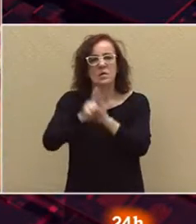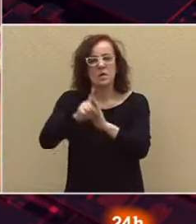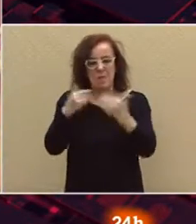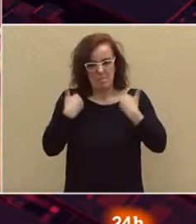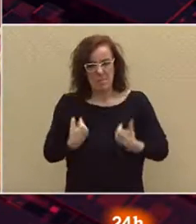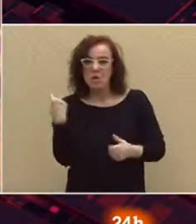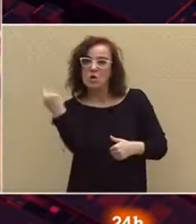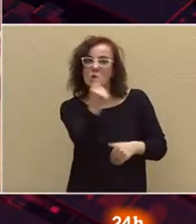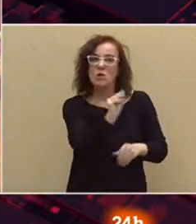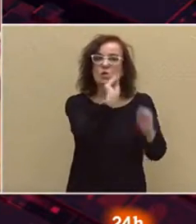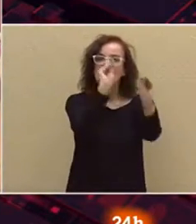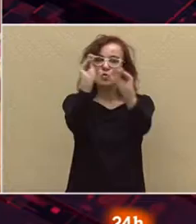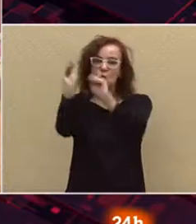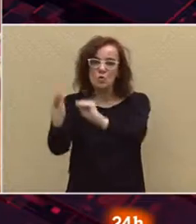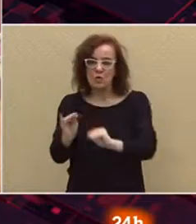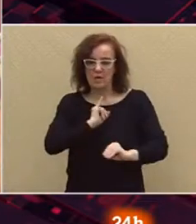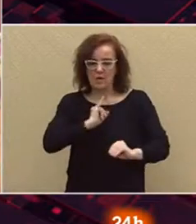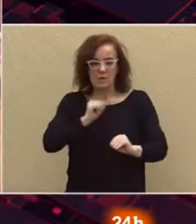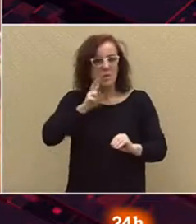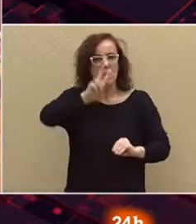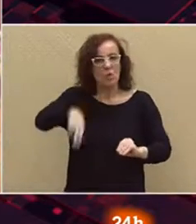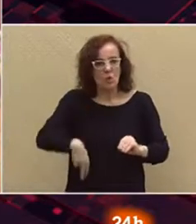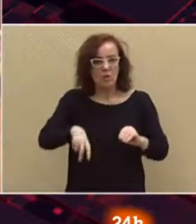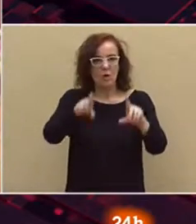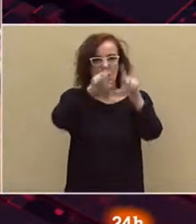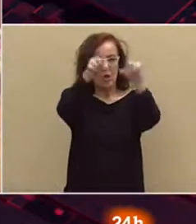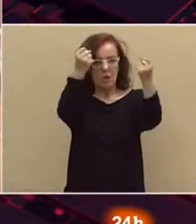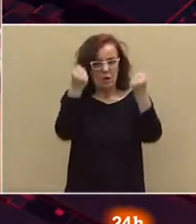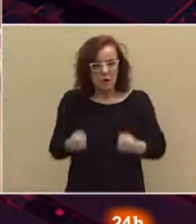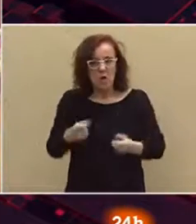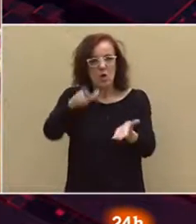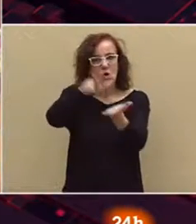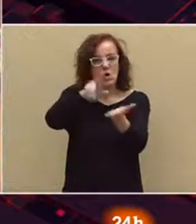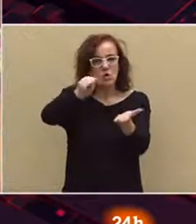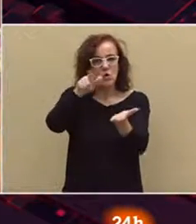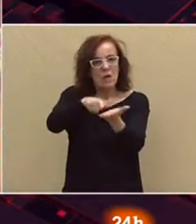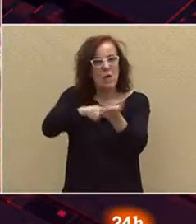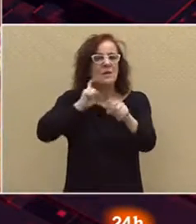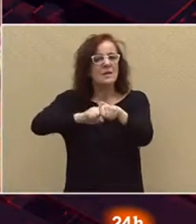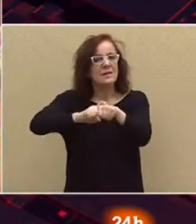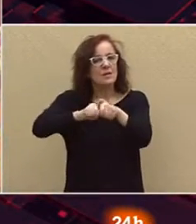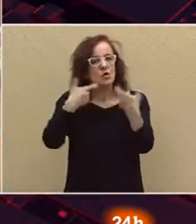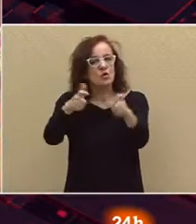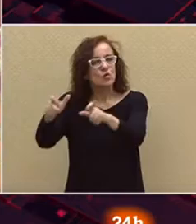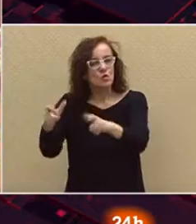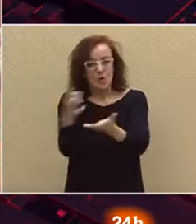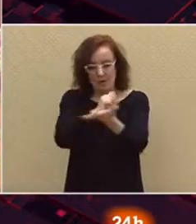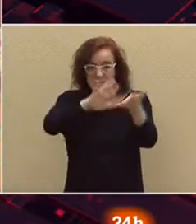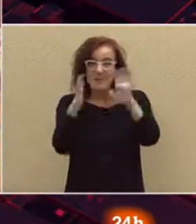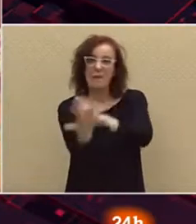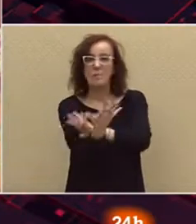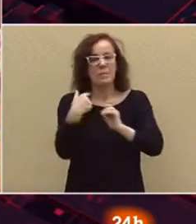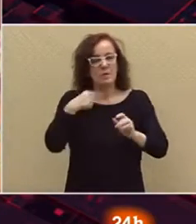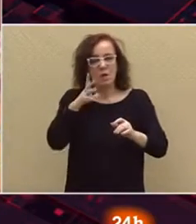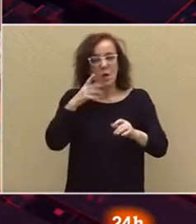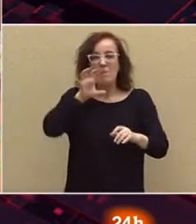ellas, reconociendo sus instituciones, sus lenguas y sus rasgos característicos, convirtiéndonos en uno de los países